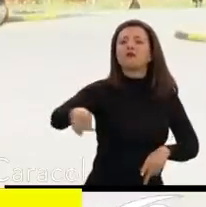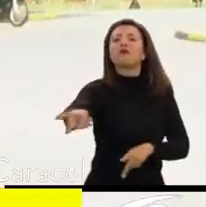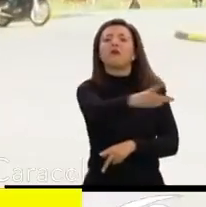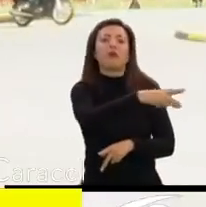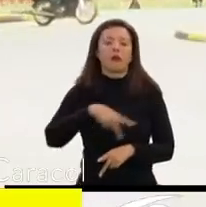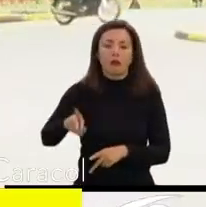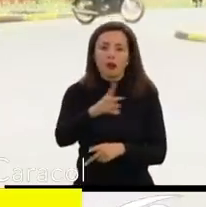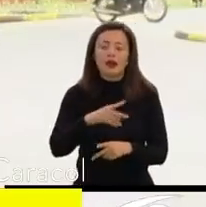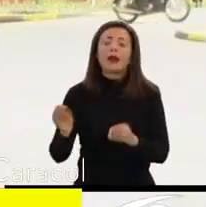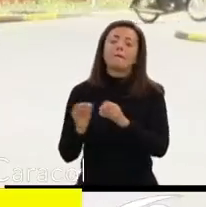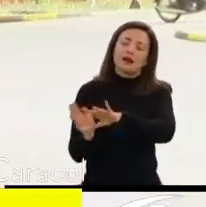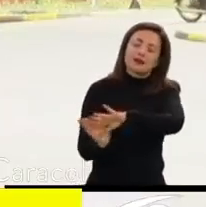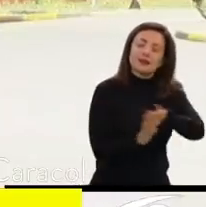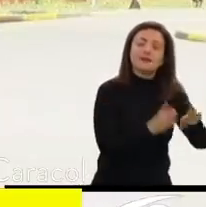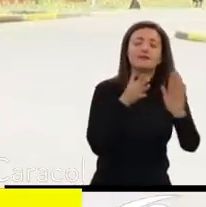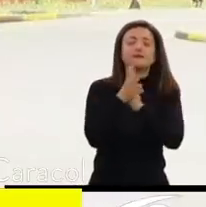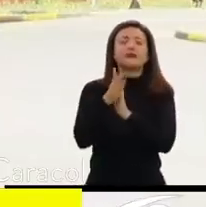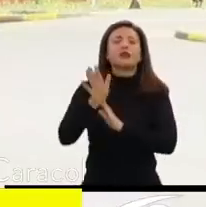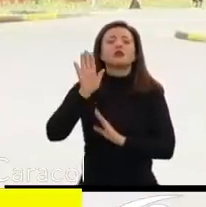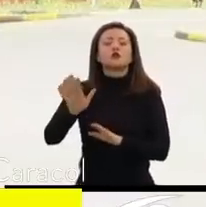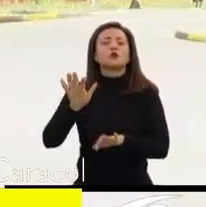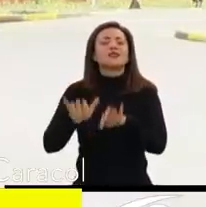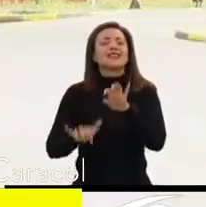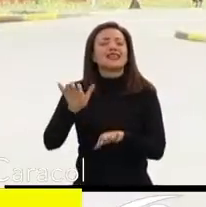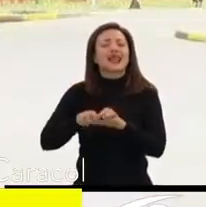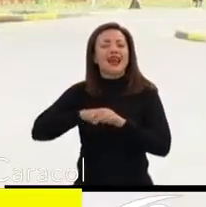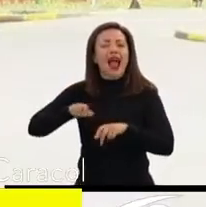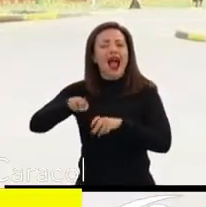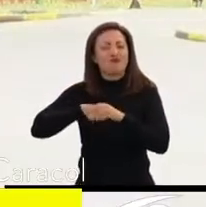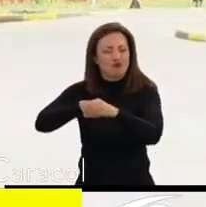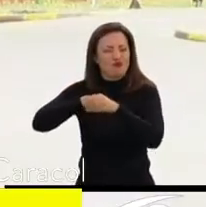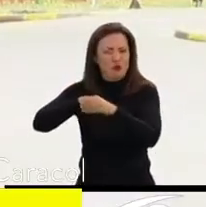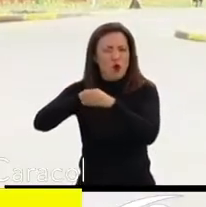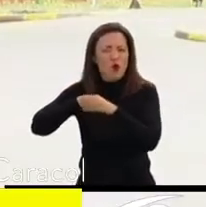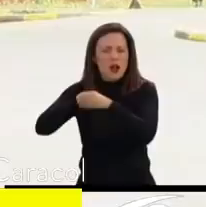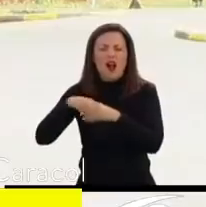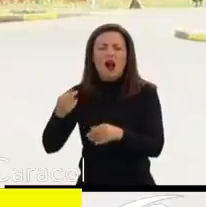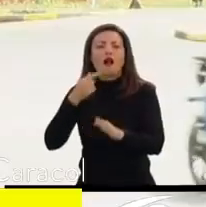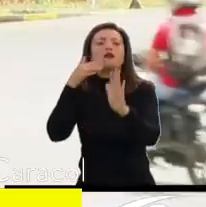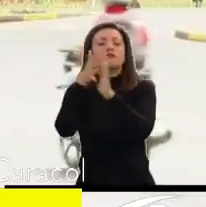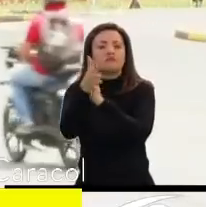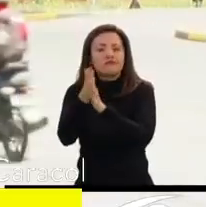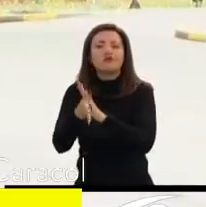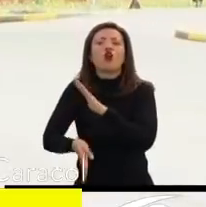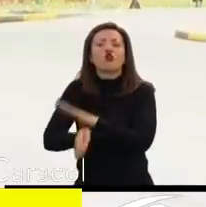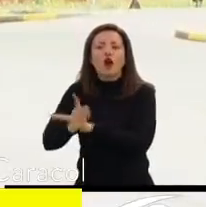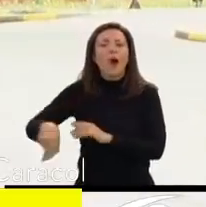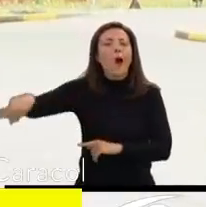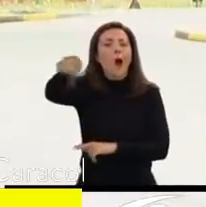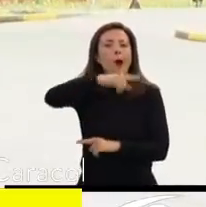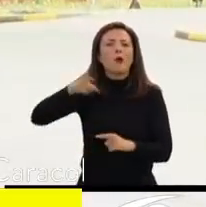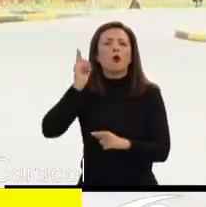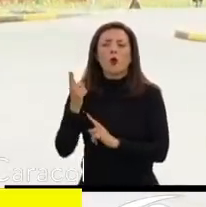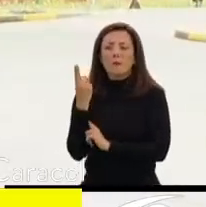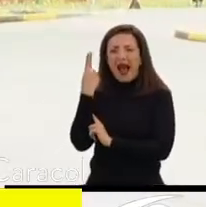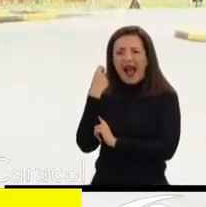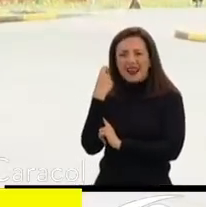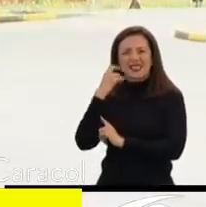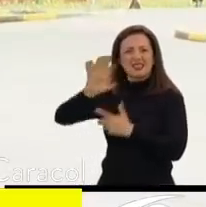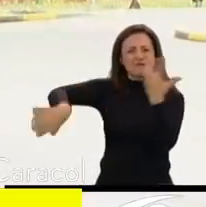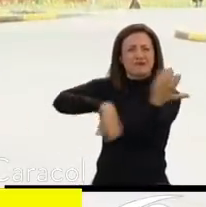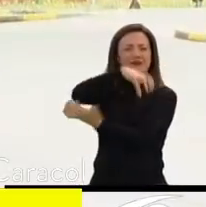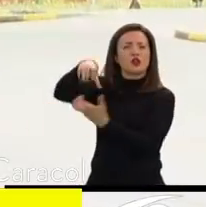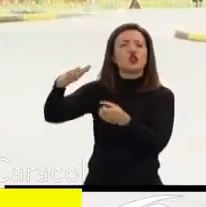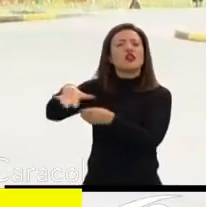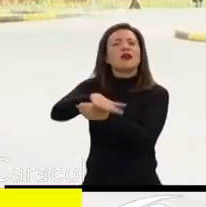Las autoridades de la Secretaría de Movilidad continúan investigando los desmanes de orden público que se registraron ayer en el barrio El Jardín,